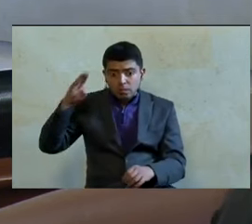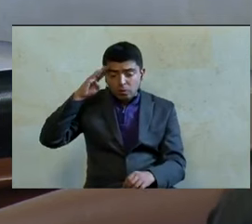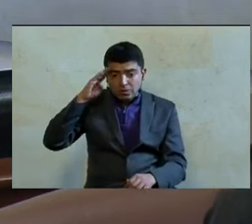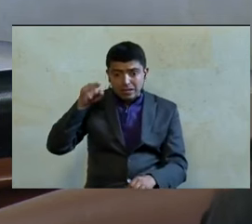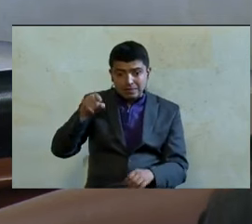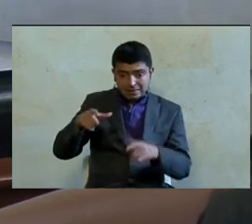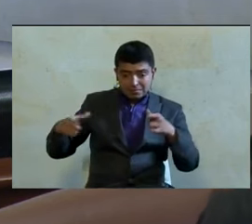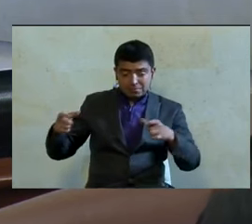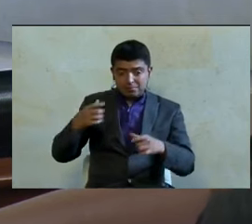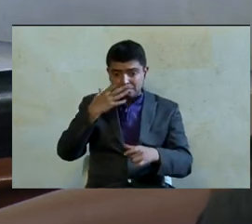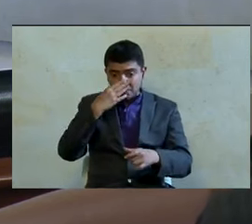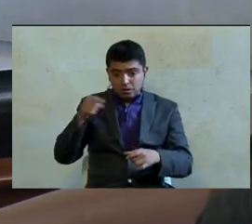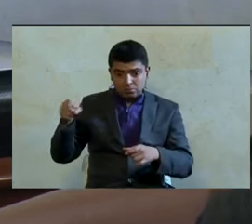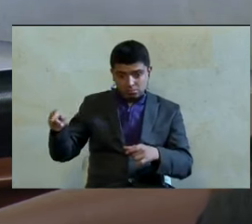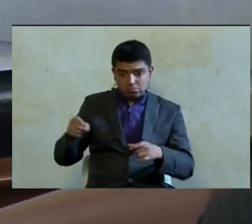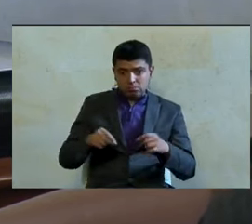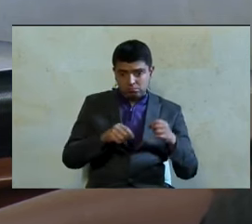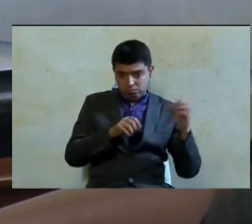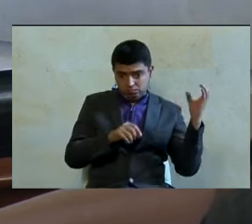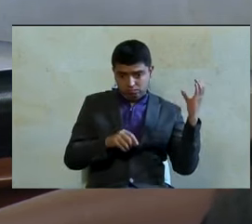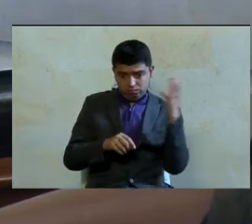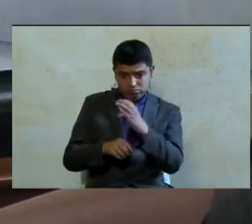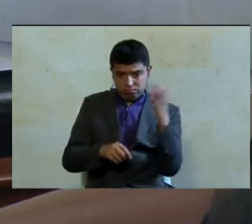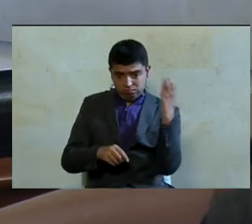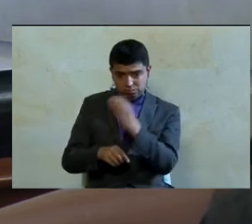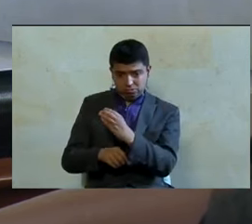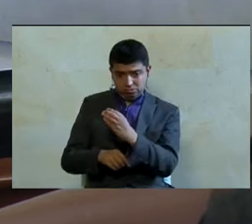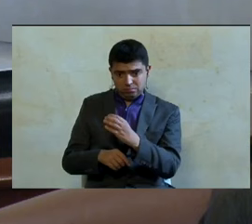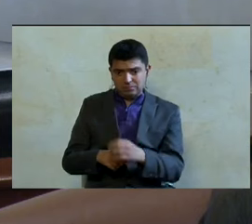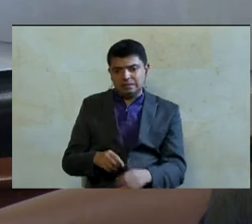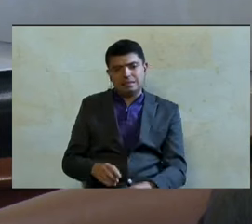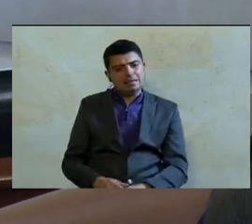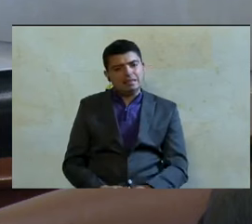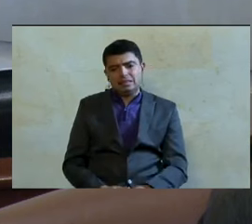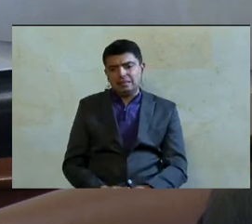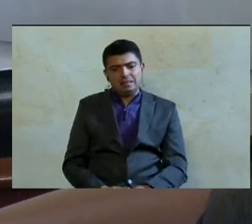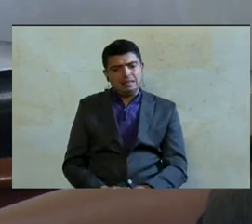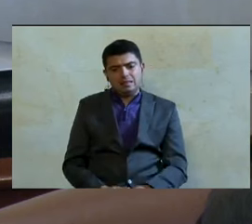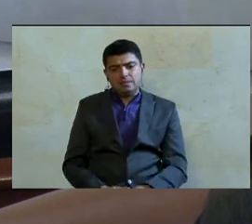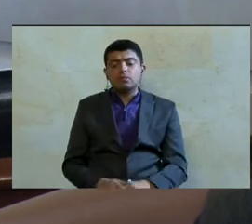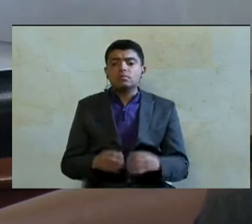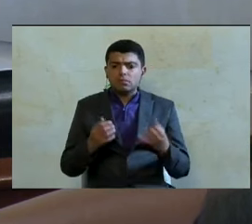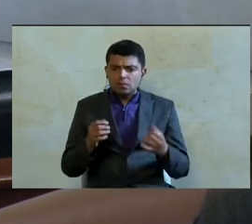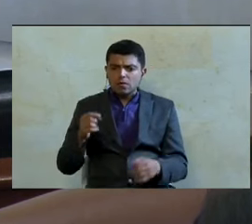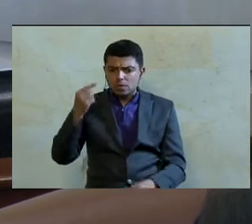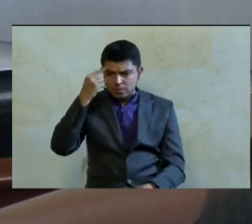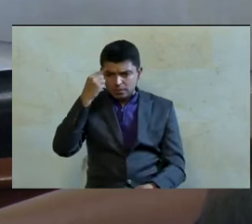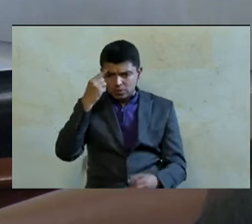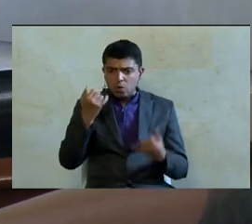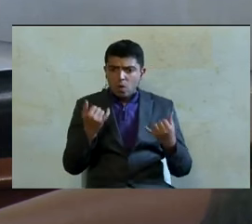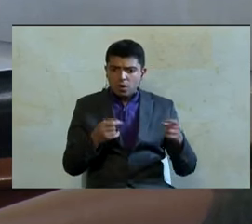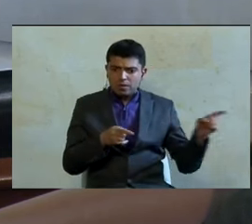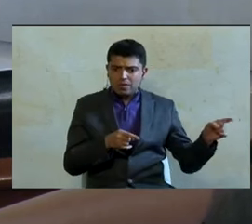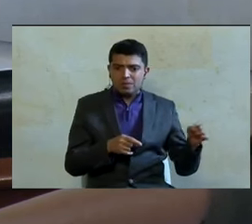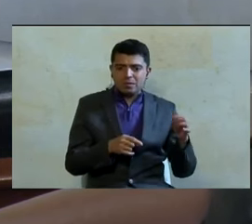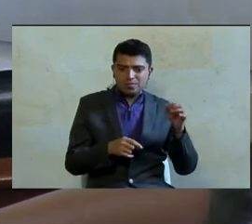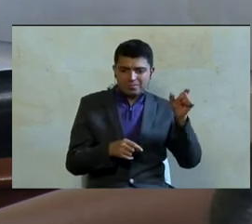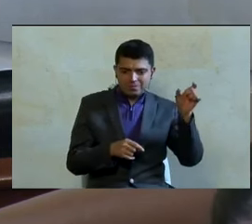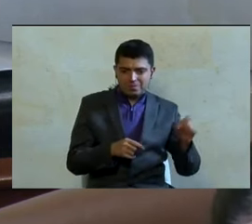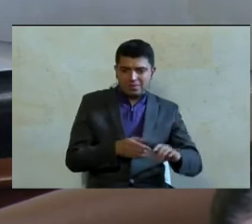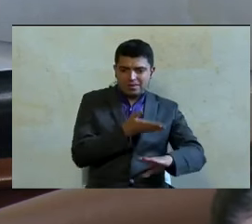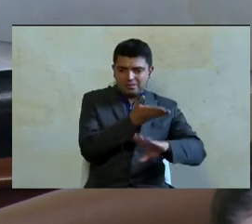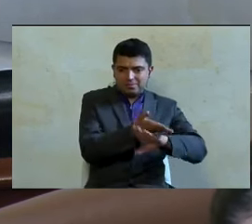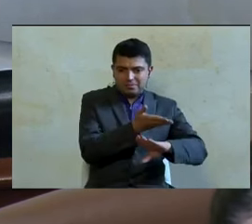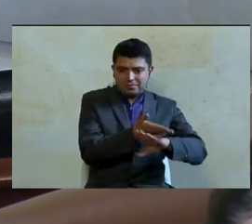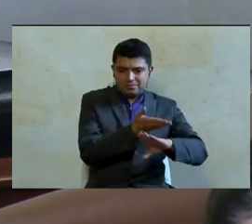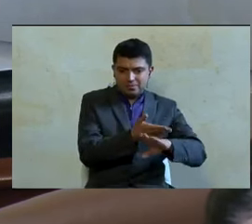beneficio O sea que yo sí invito al Señor ponente que no nos dejemos vencer por la redacción excluyas